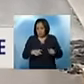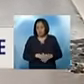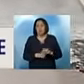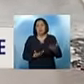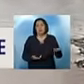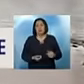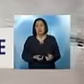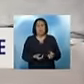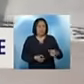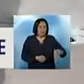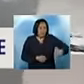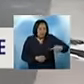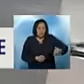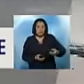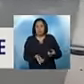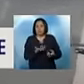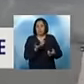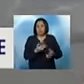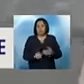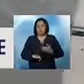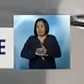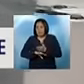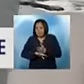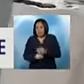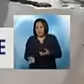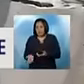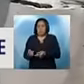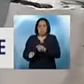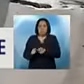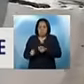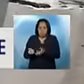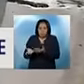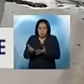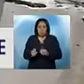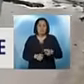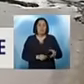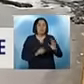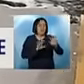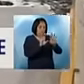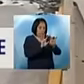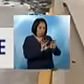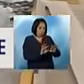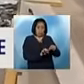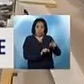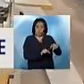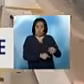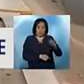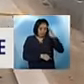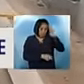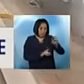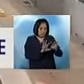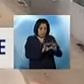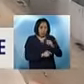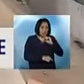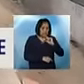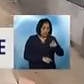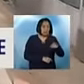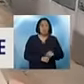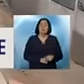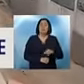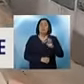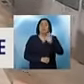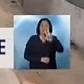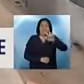se está quemando llantas, se está quemando madera. Es un verdadero caos. Así es, en un comunicado de la policía se menciona que